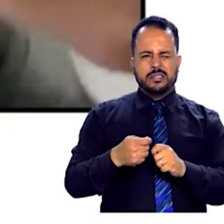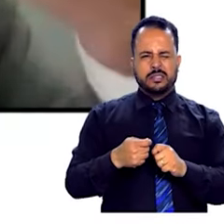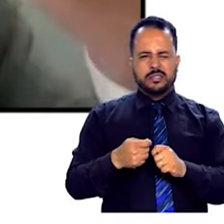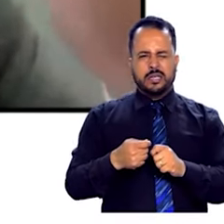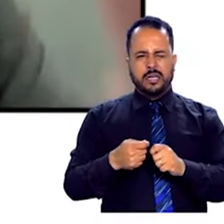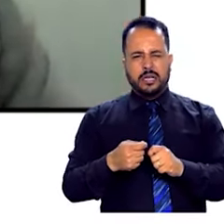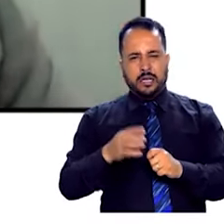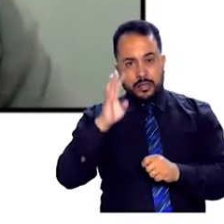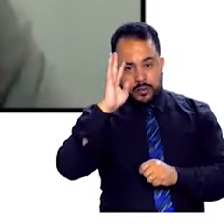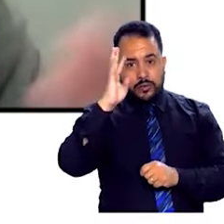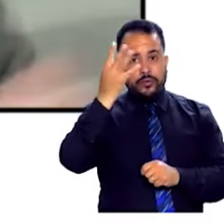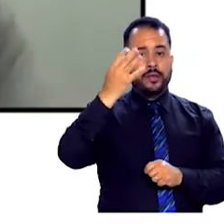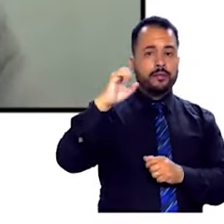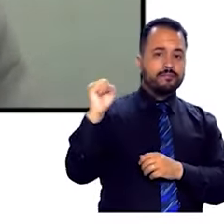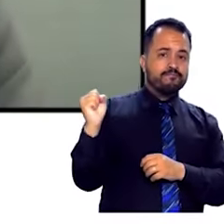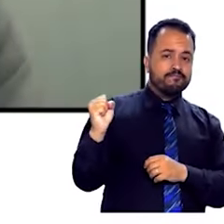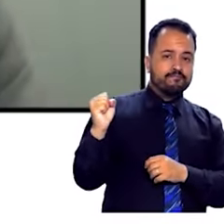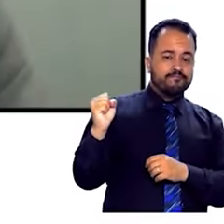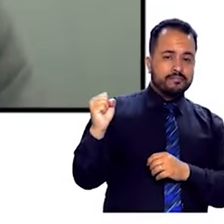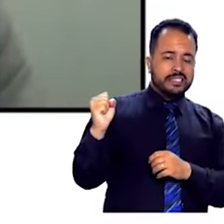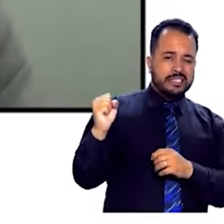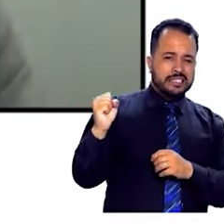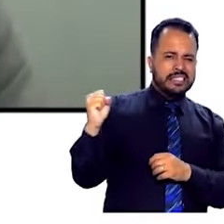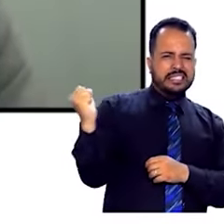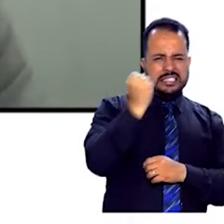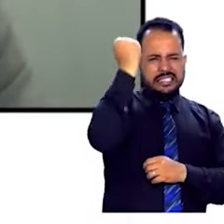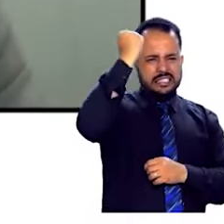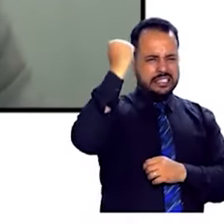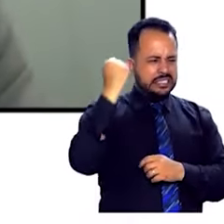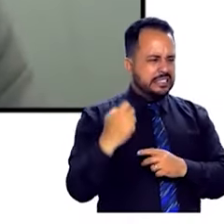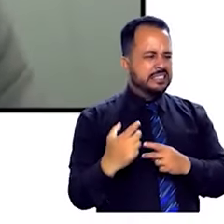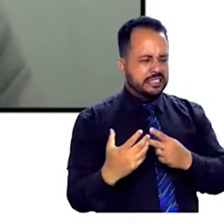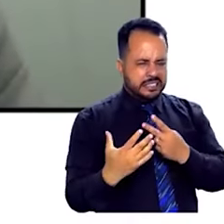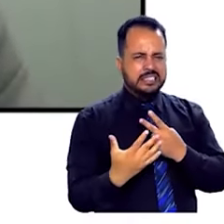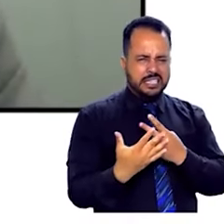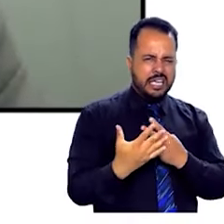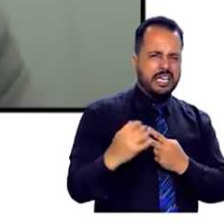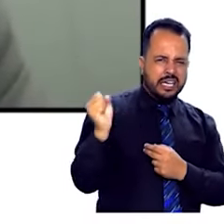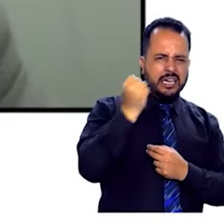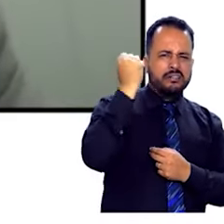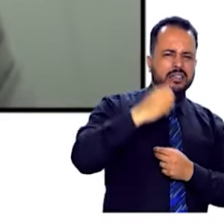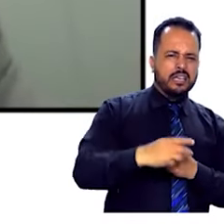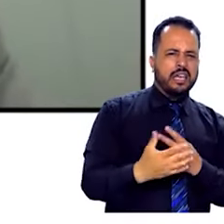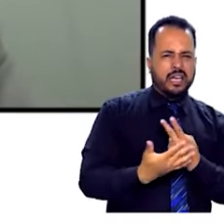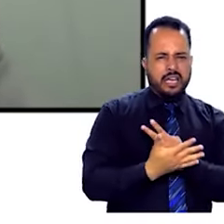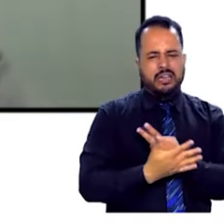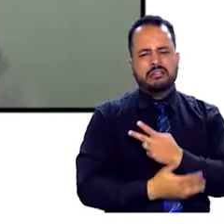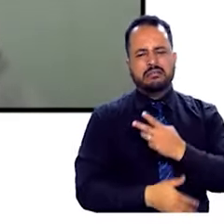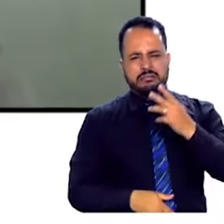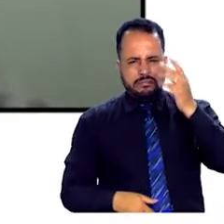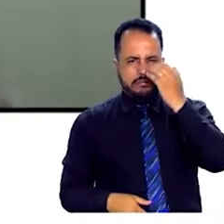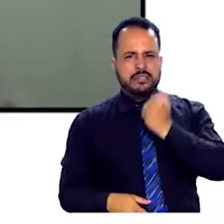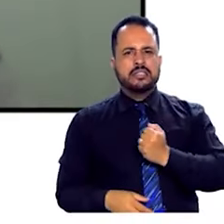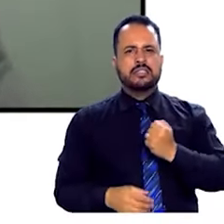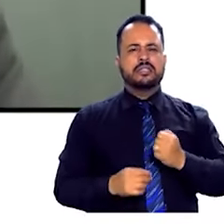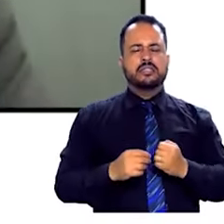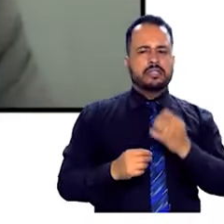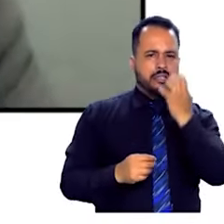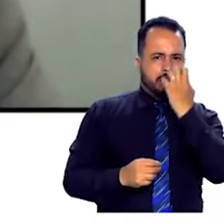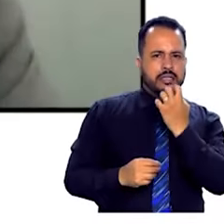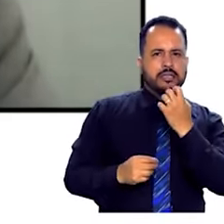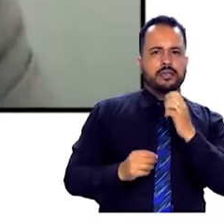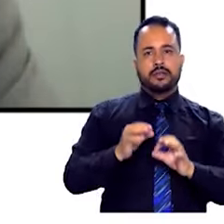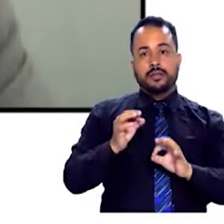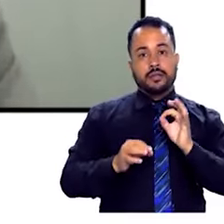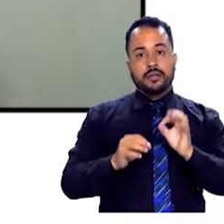algo intolerable para servicio de justicia le ha una arbitrariedad sancion constitucionalmente Y por